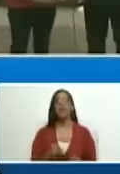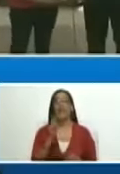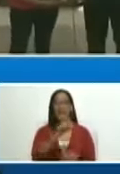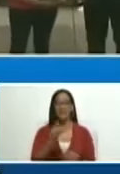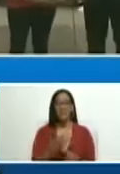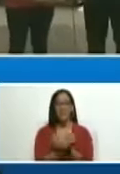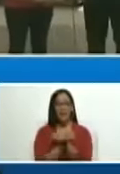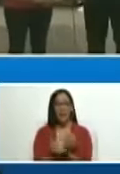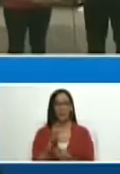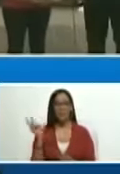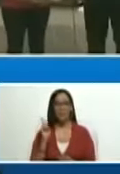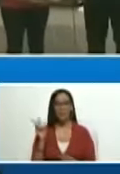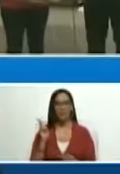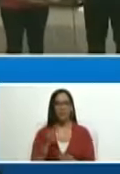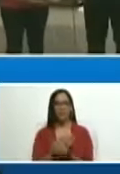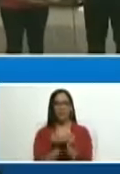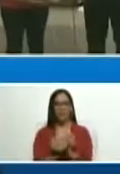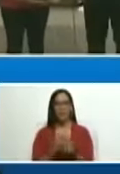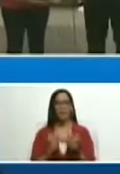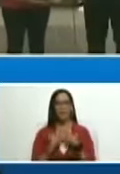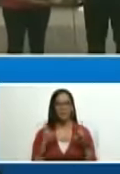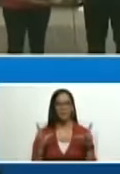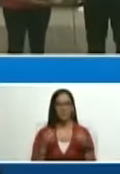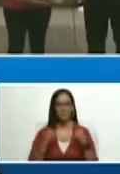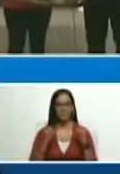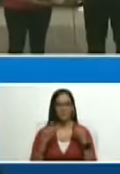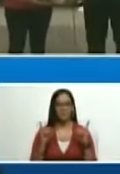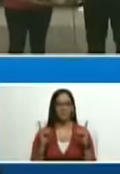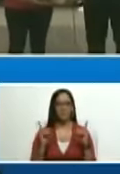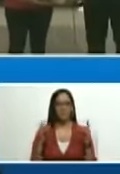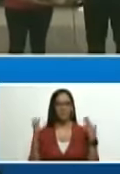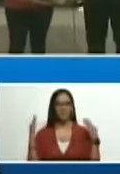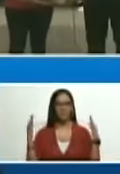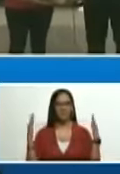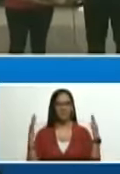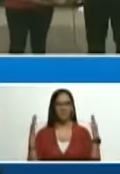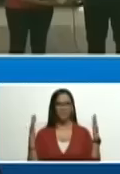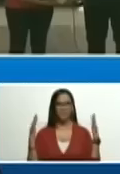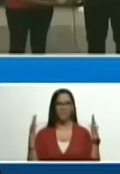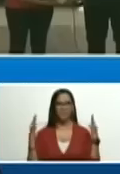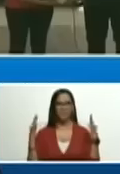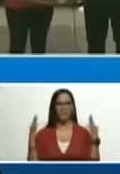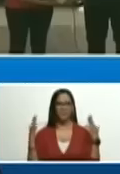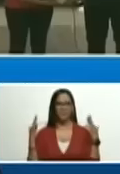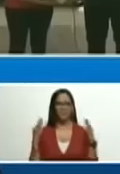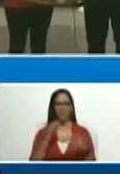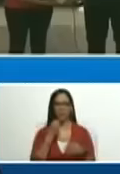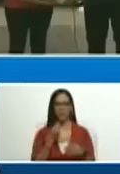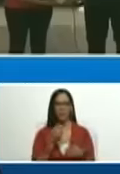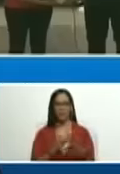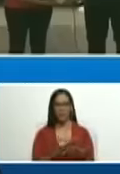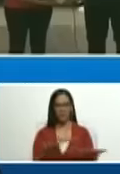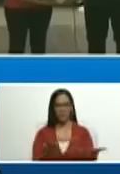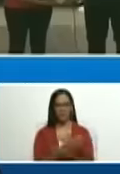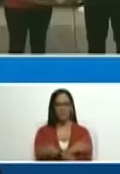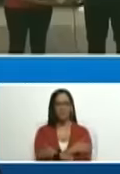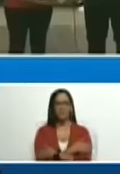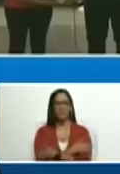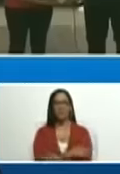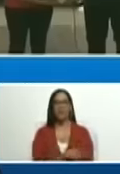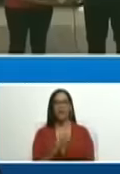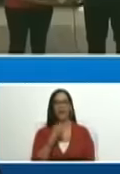ama a Venezuela, que ama la libertad y la independencia. Bueno, me le dan un abrazo al